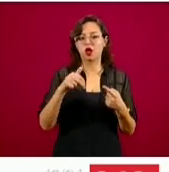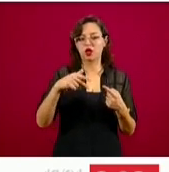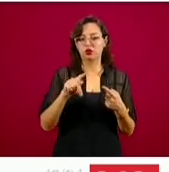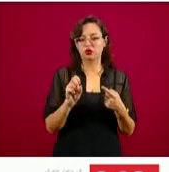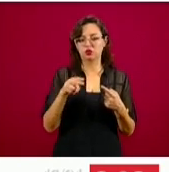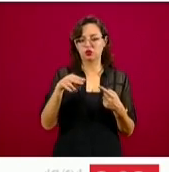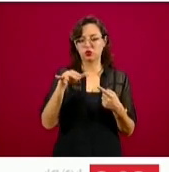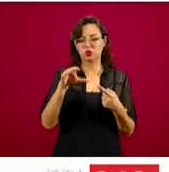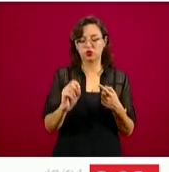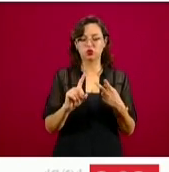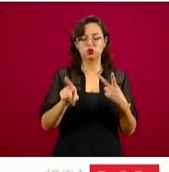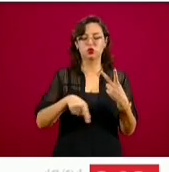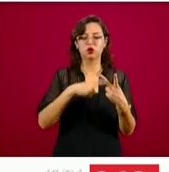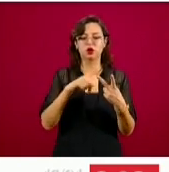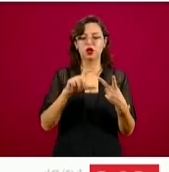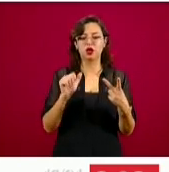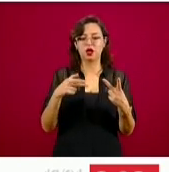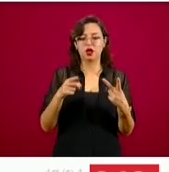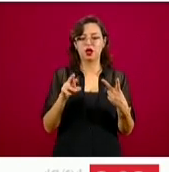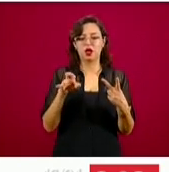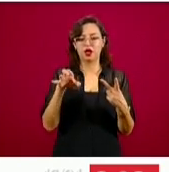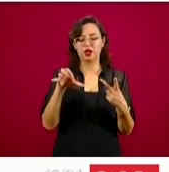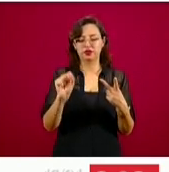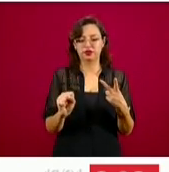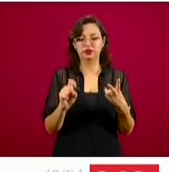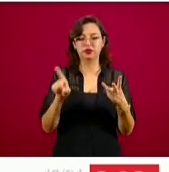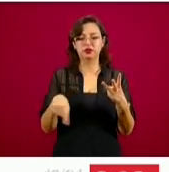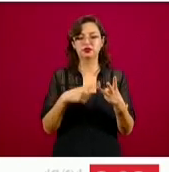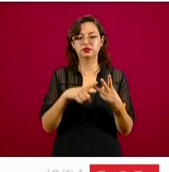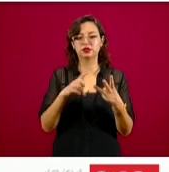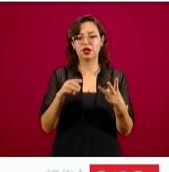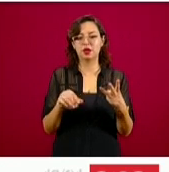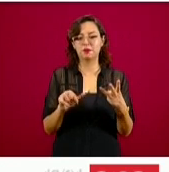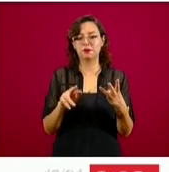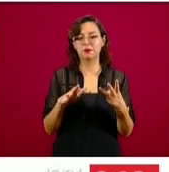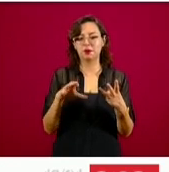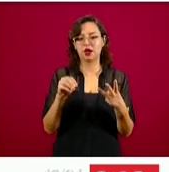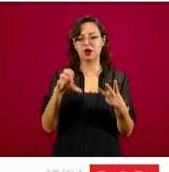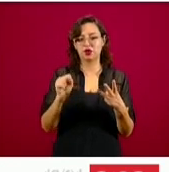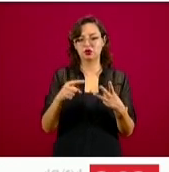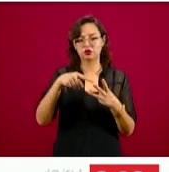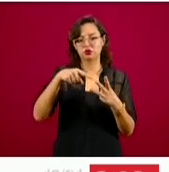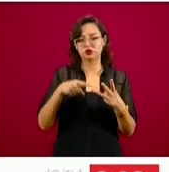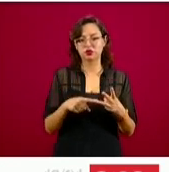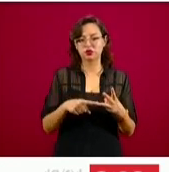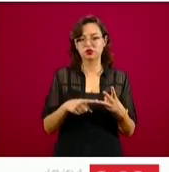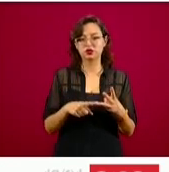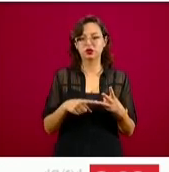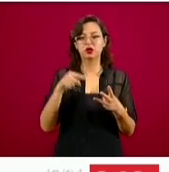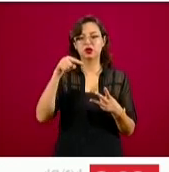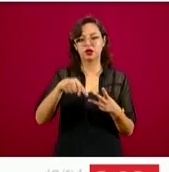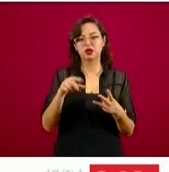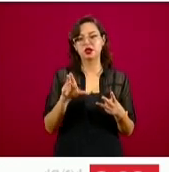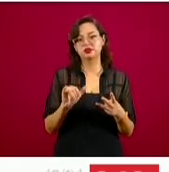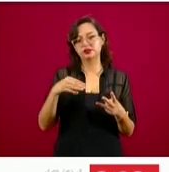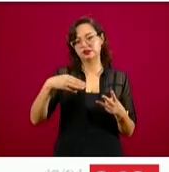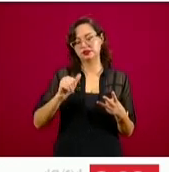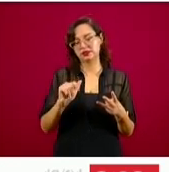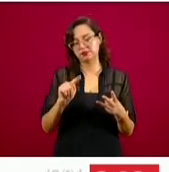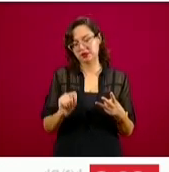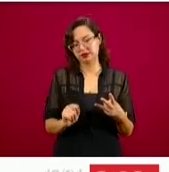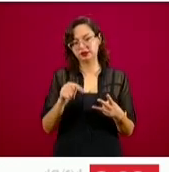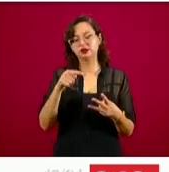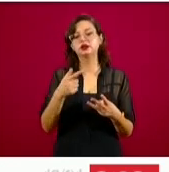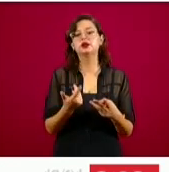del Instituto de Matemáticas, Andrés Cristian y Marcos Capistrean, del CIMAT, del propio Centro de Investigación en Matemáticas, en otro